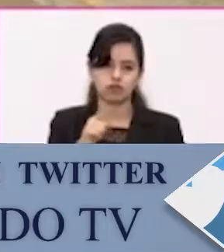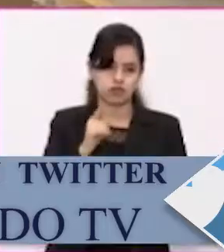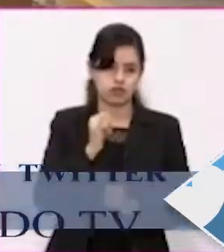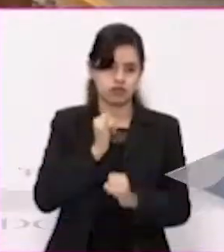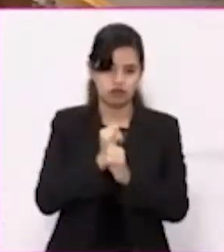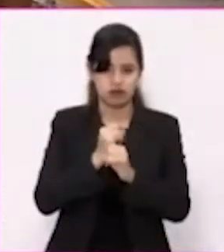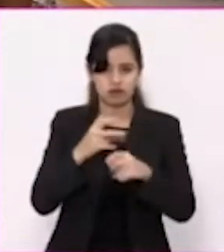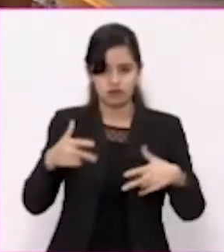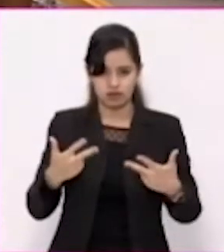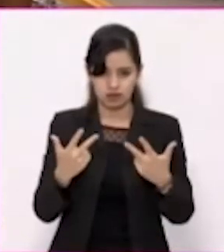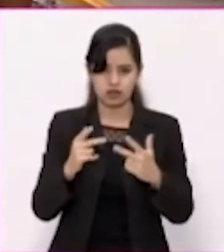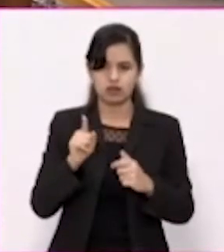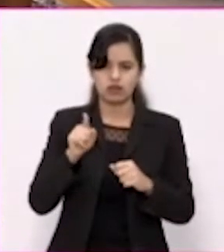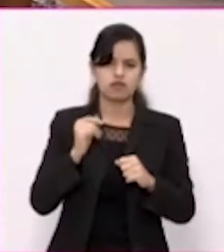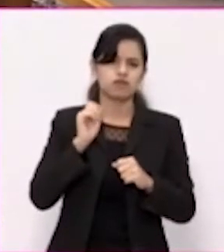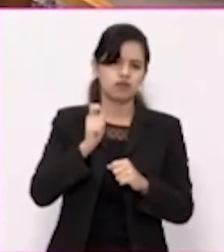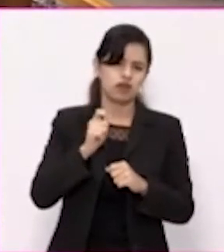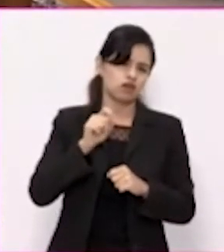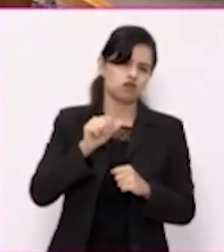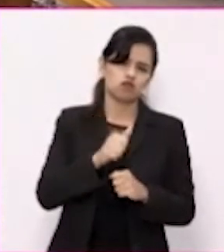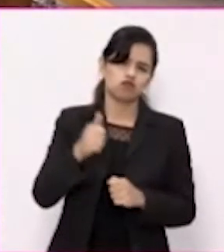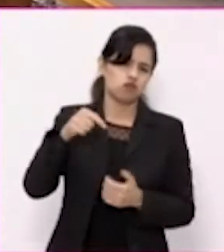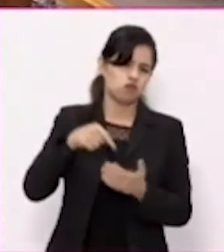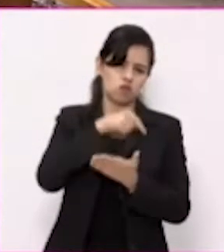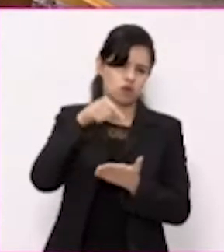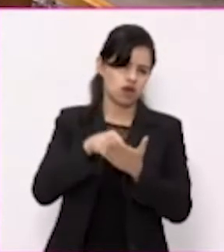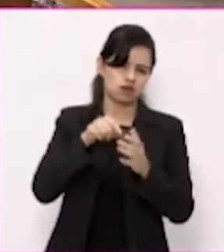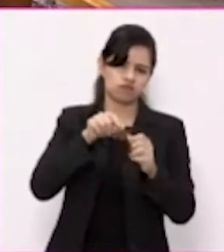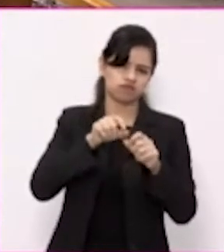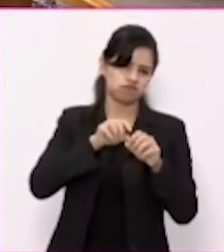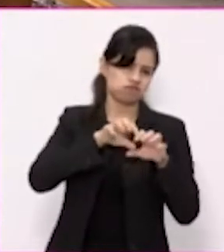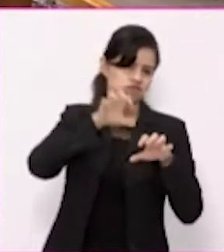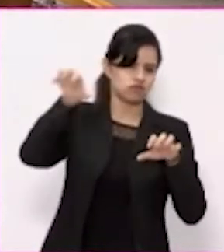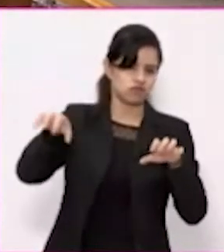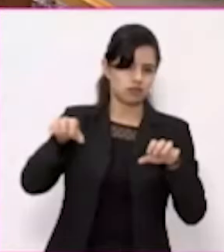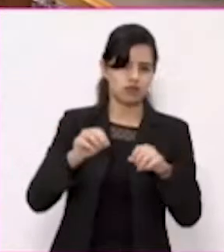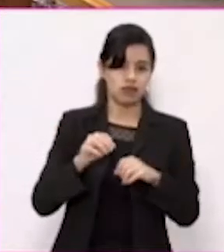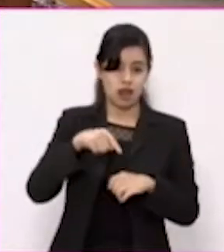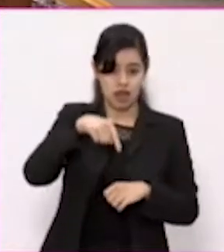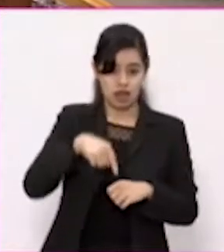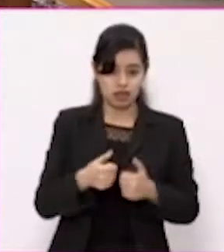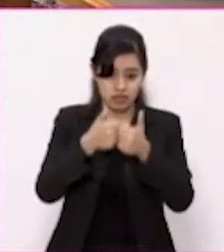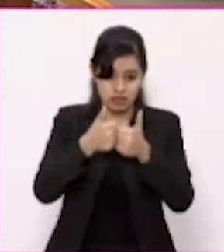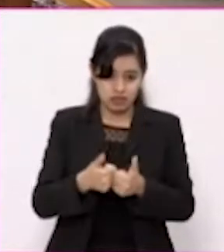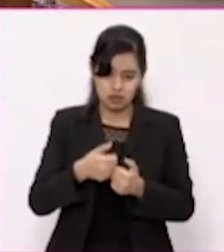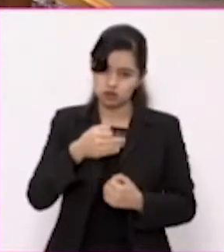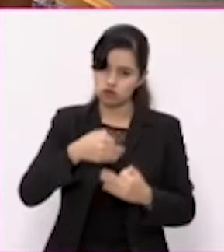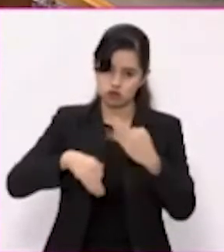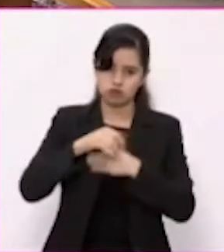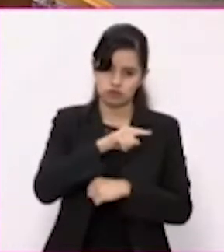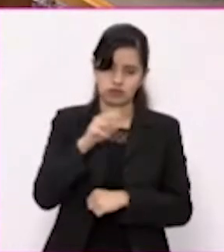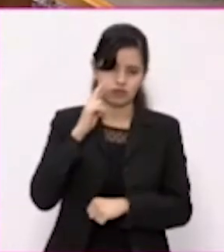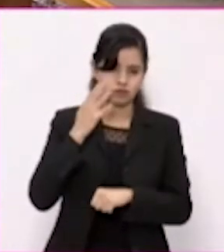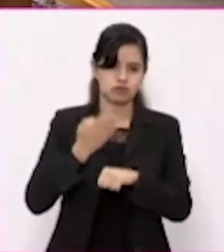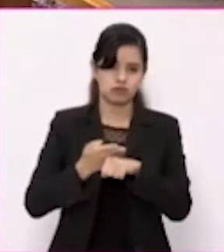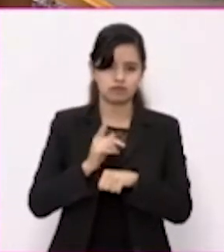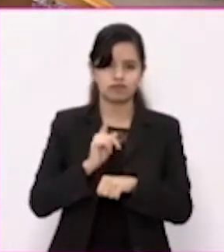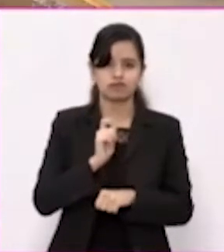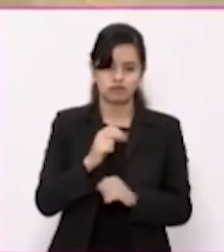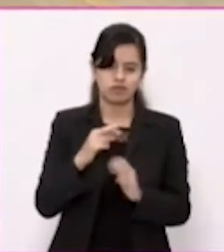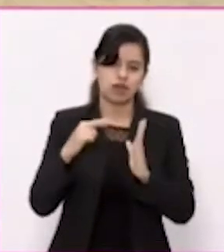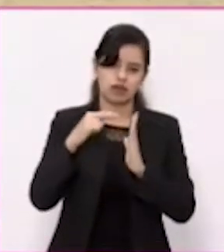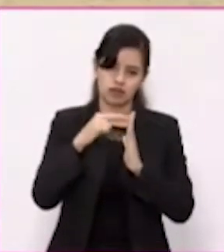propia sesión, es decir, están aislados, no están en un área colectiva en donde todos somos responsables bajo la premisa que está en los